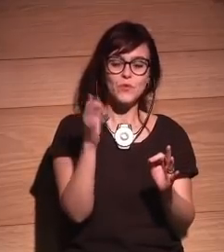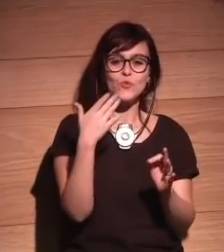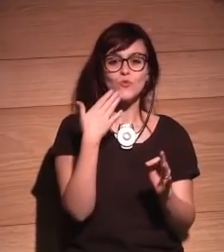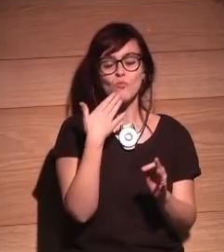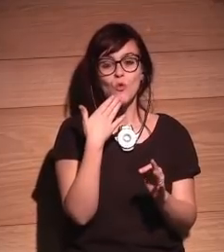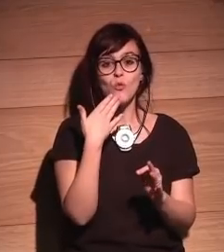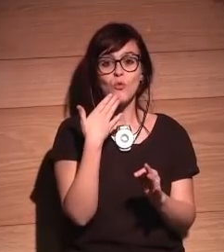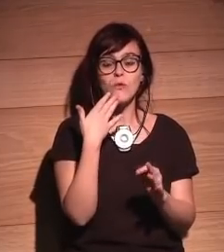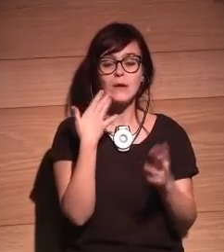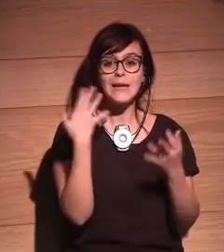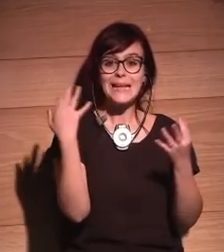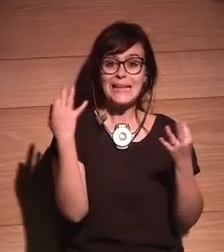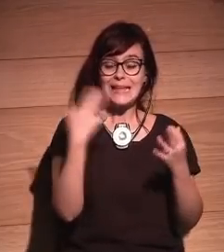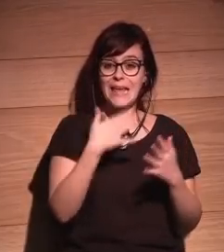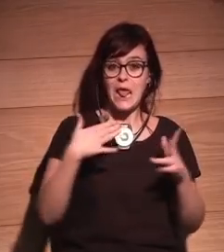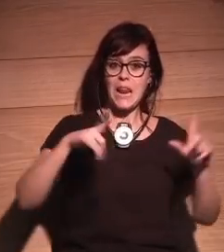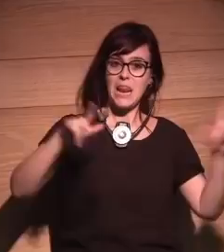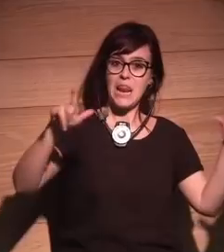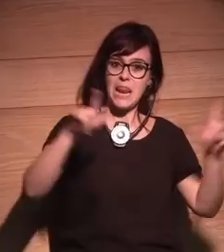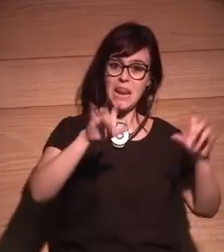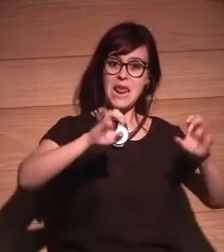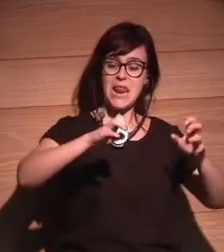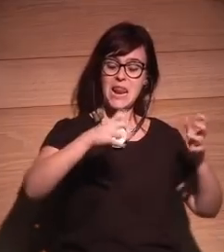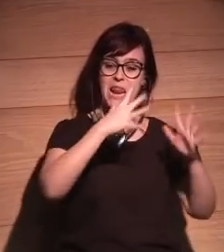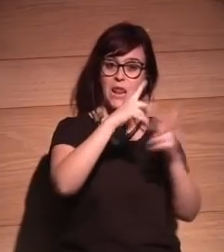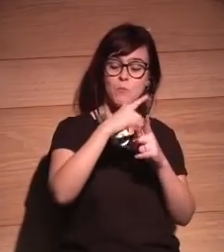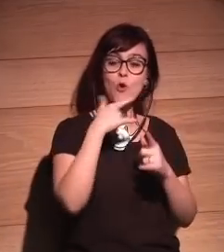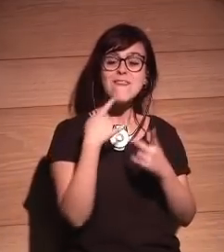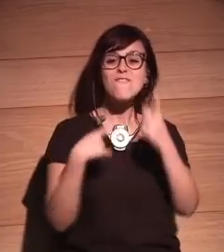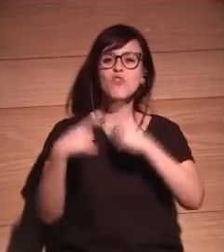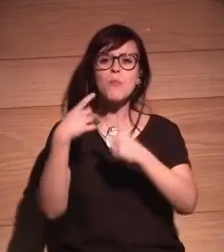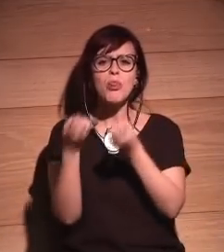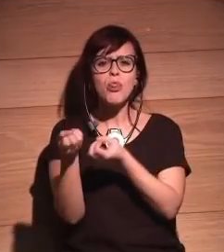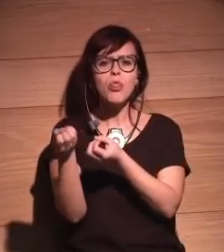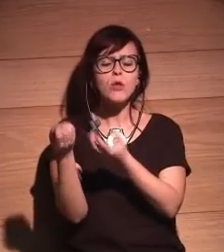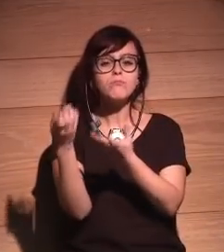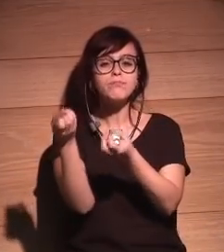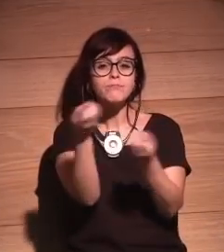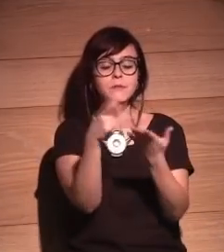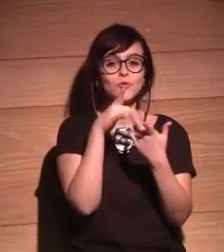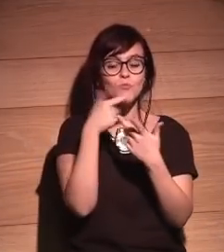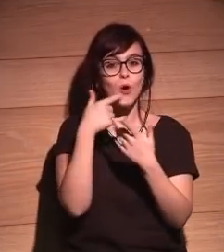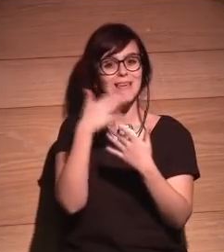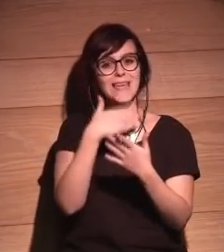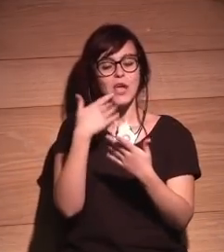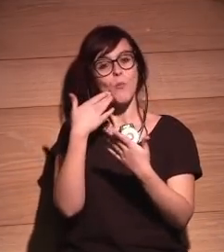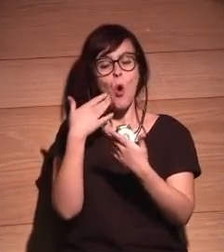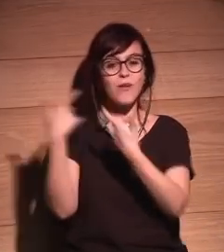Van a estudiar los medios que producen información para tratar de clasificarlos.